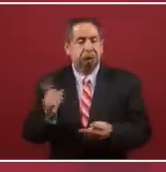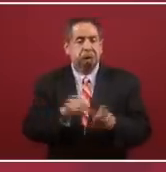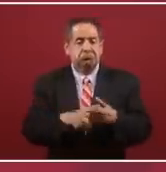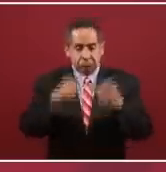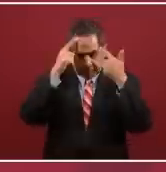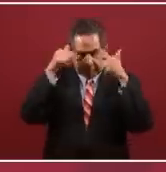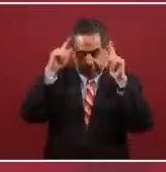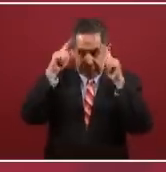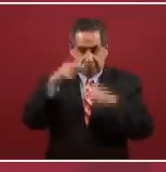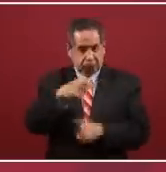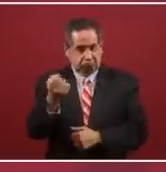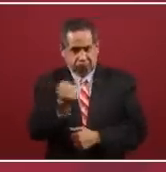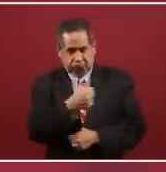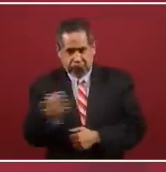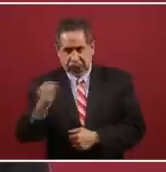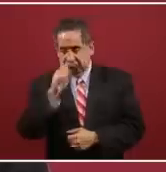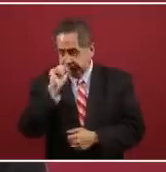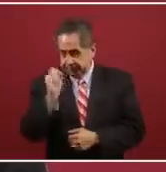Marina,